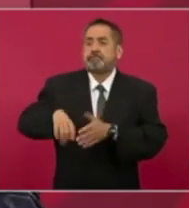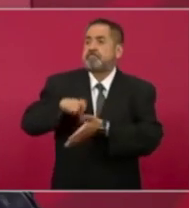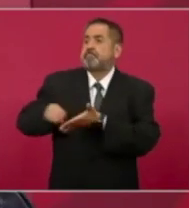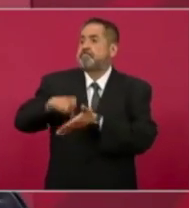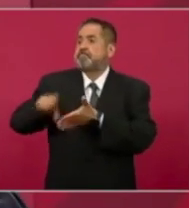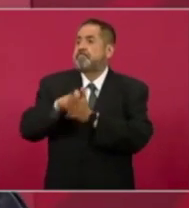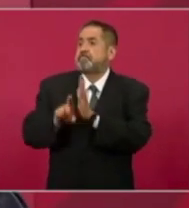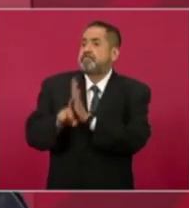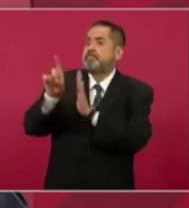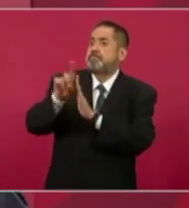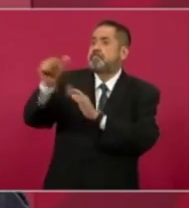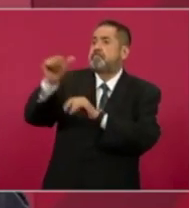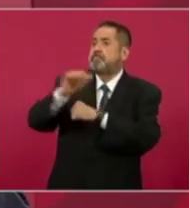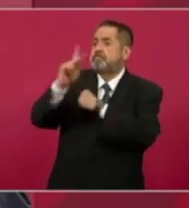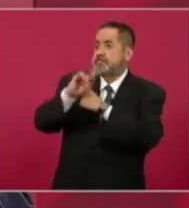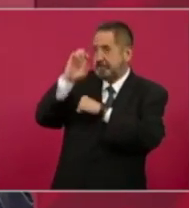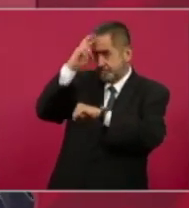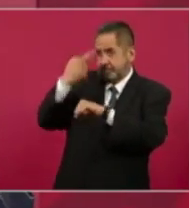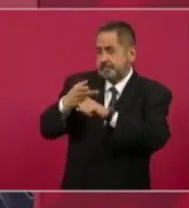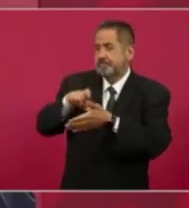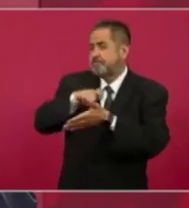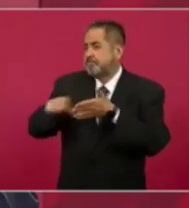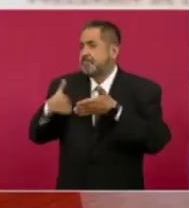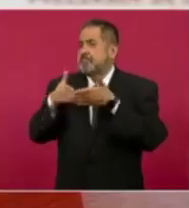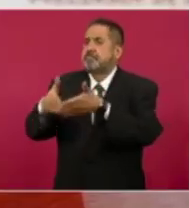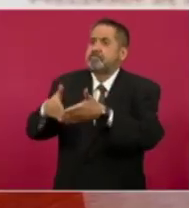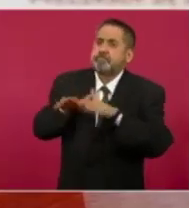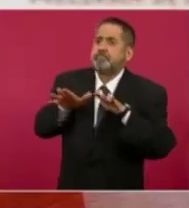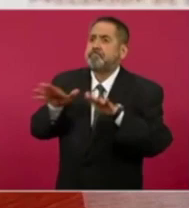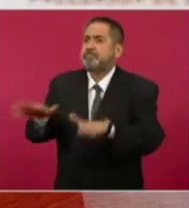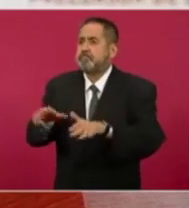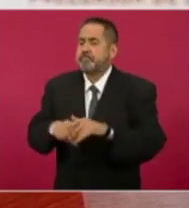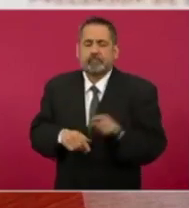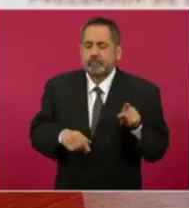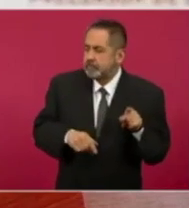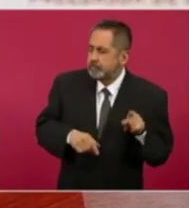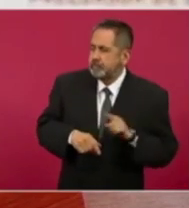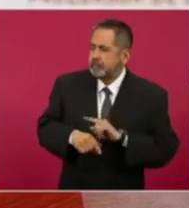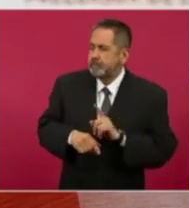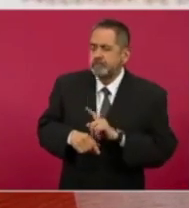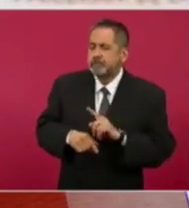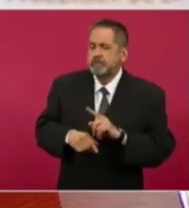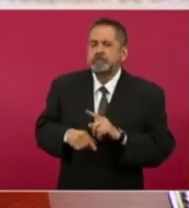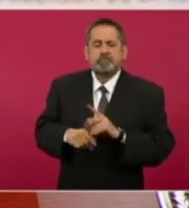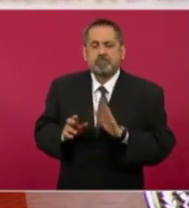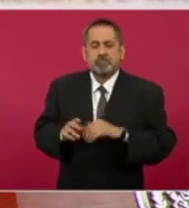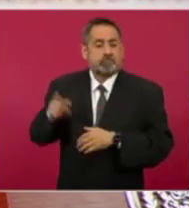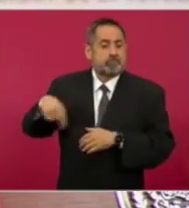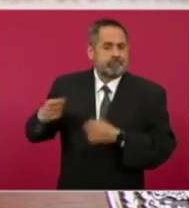departamentos en el extranjero, yates, aviones, vivan